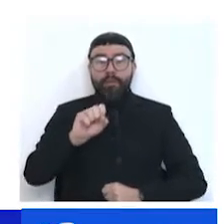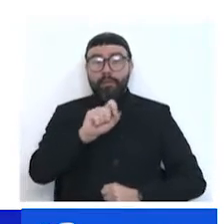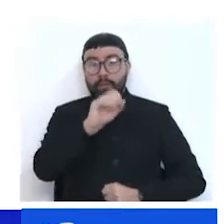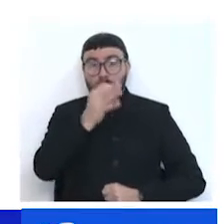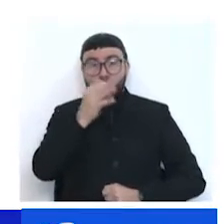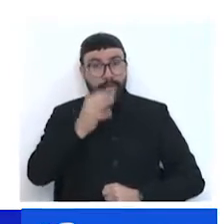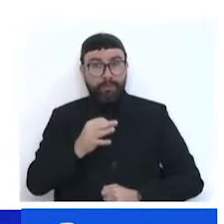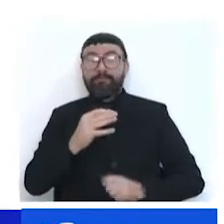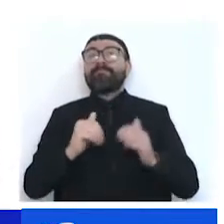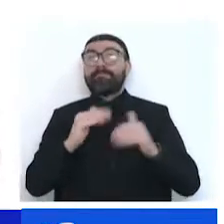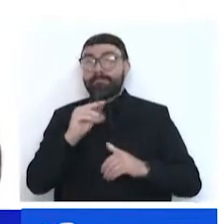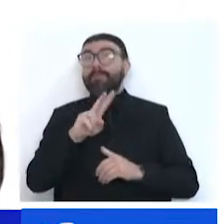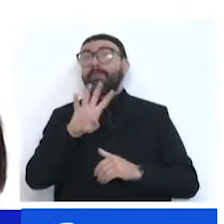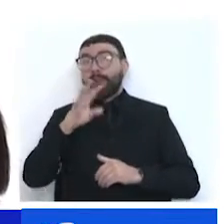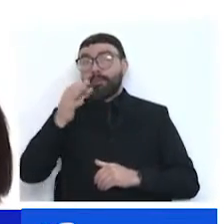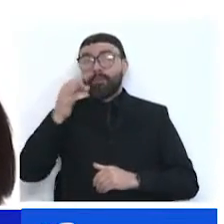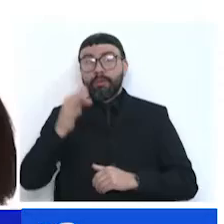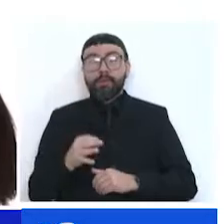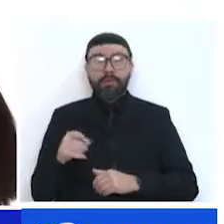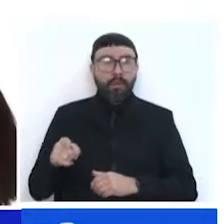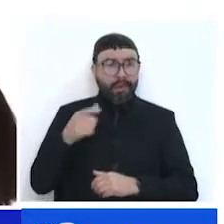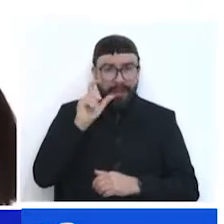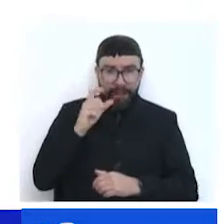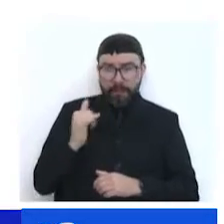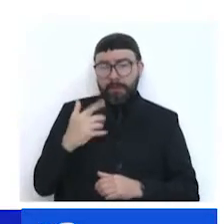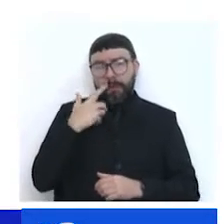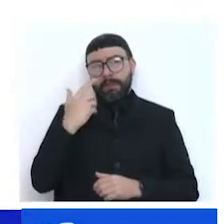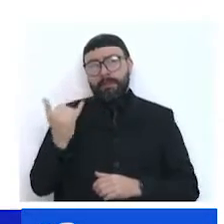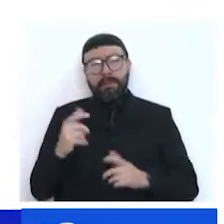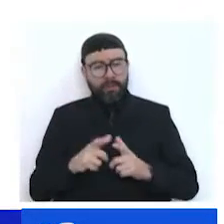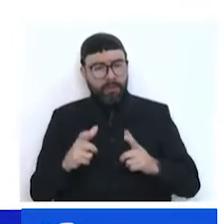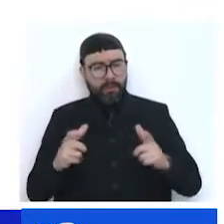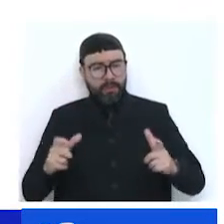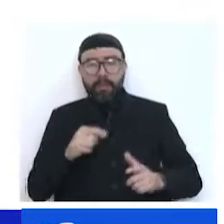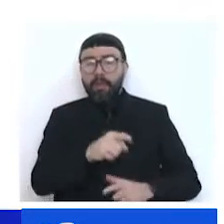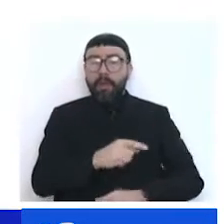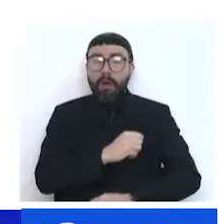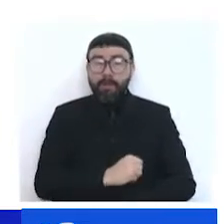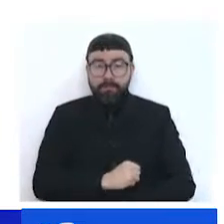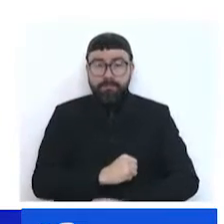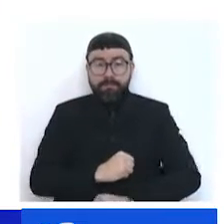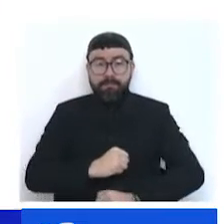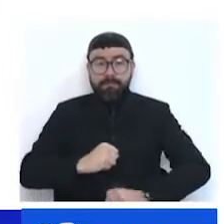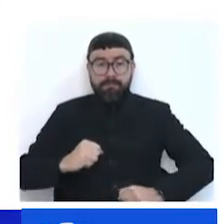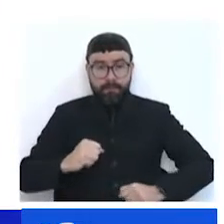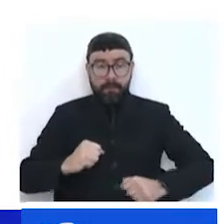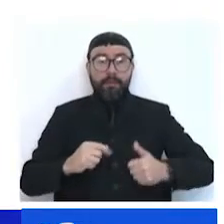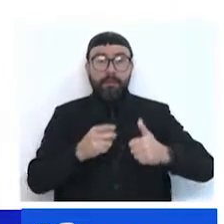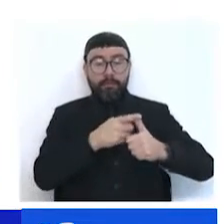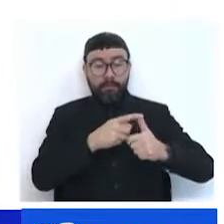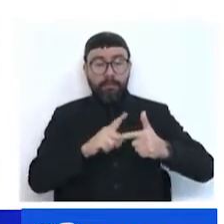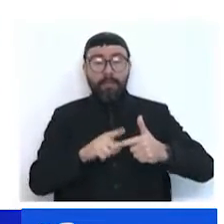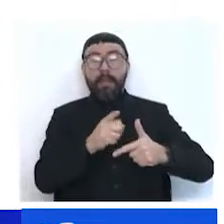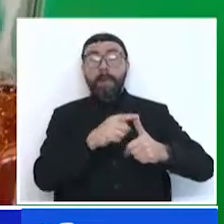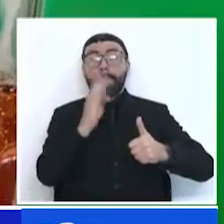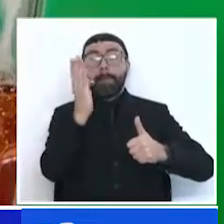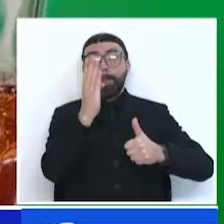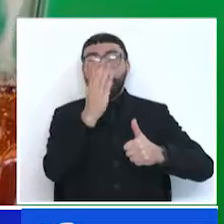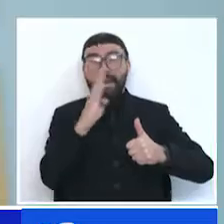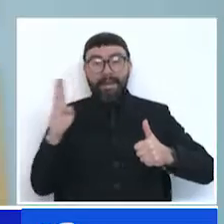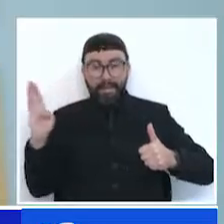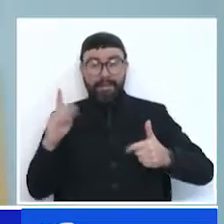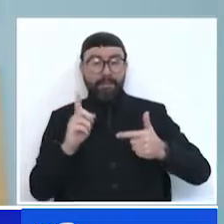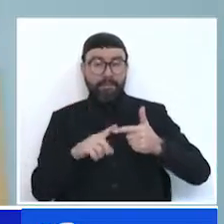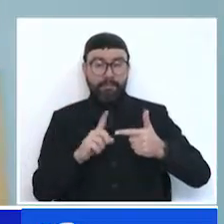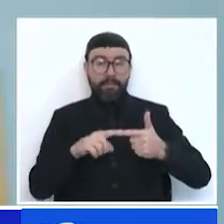24%. Caldas es uno de los departamentos con mayor tasa de obesidad en esta población, superado por Barranquilla y Cali. El sobrepeso y la